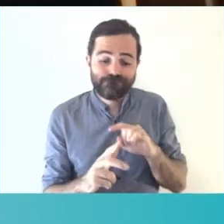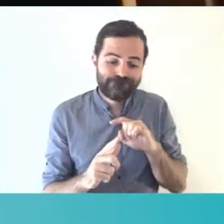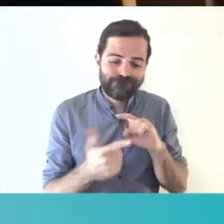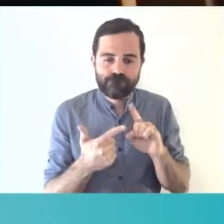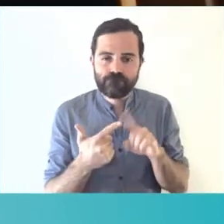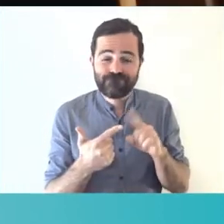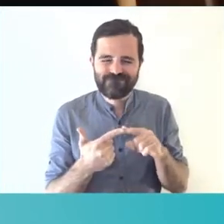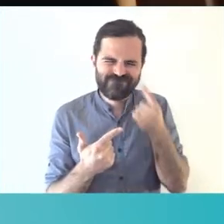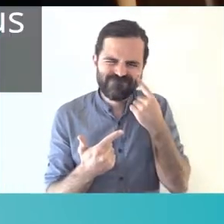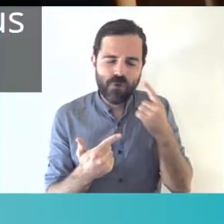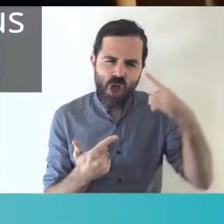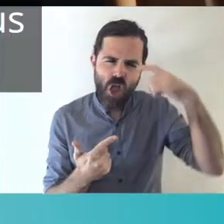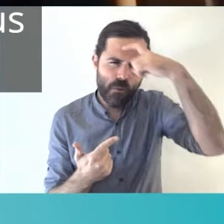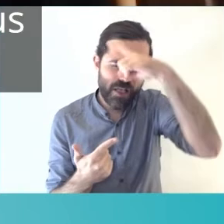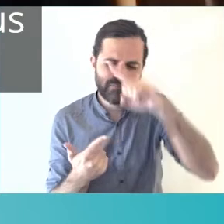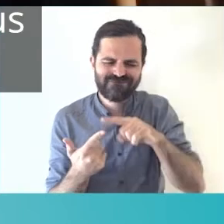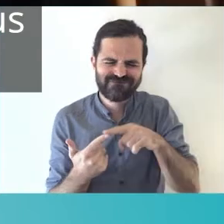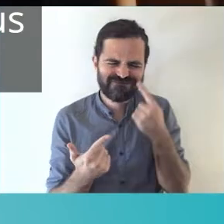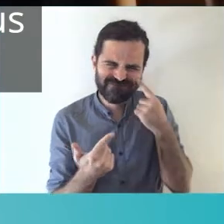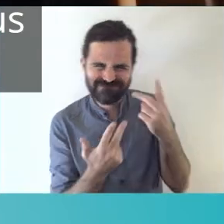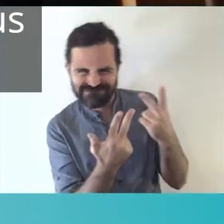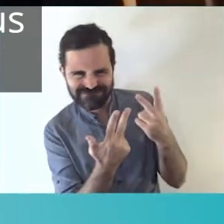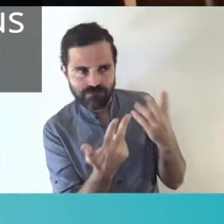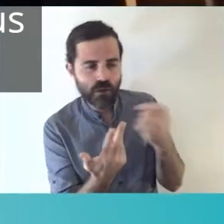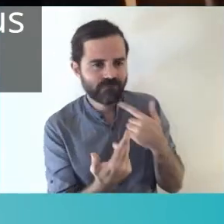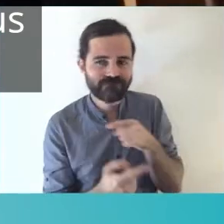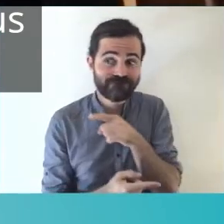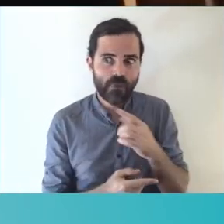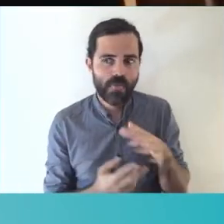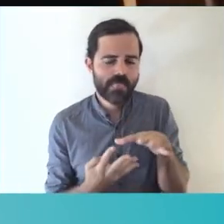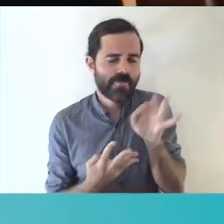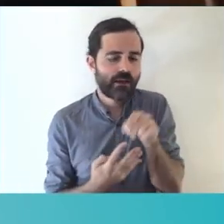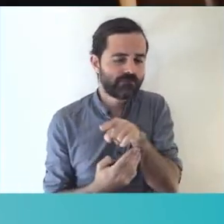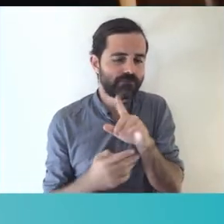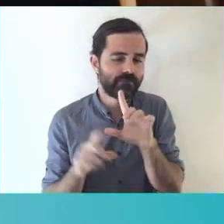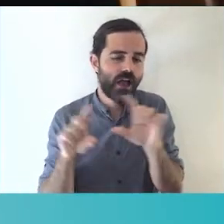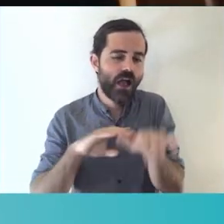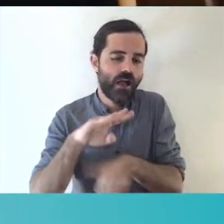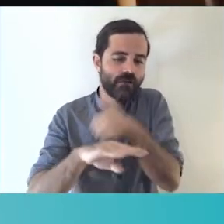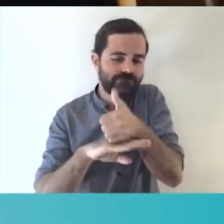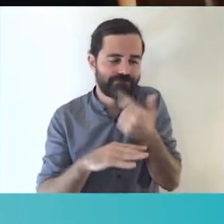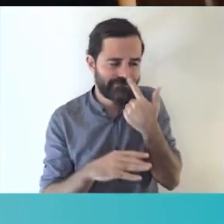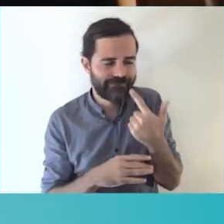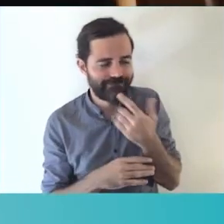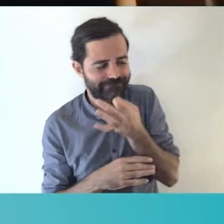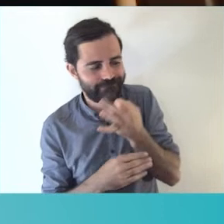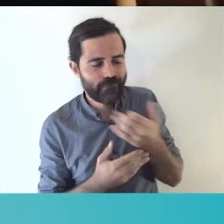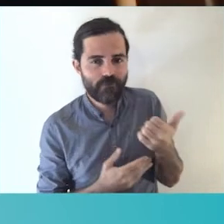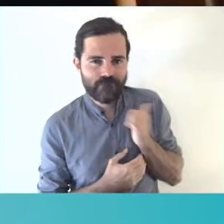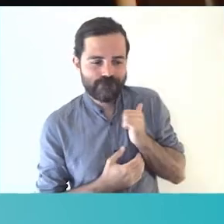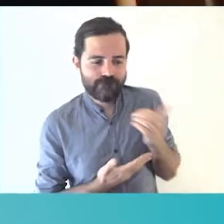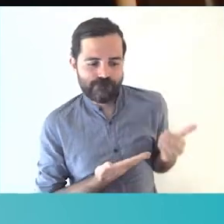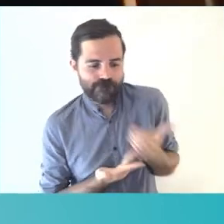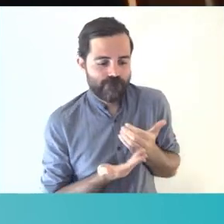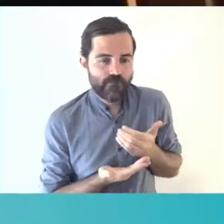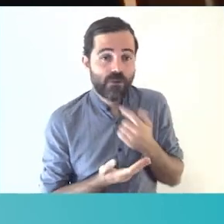y opacidad ha creado oportunidades para que ciertas organizaciones se hayan beneficiado de manera dudosa, cayendo en la tentación de dobles contabilidades